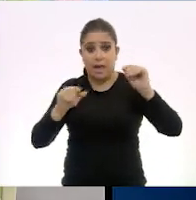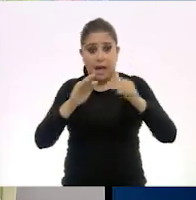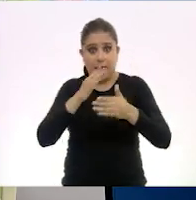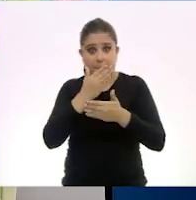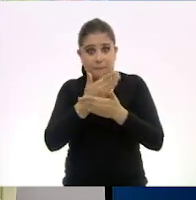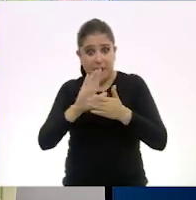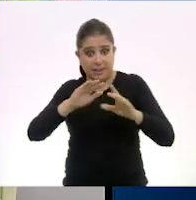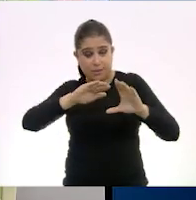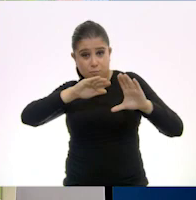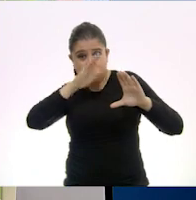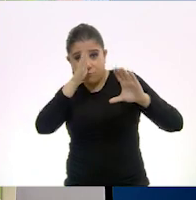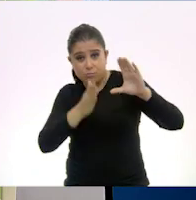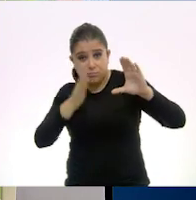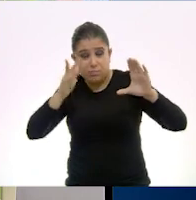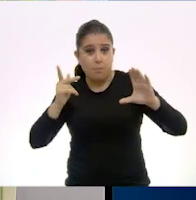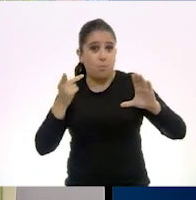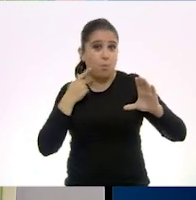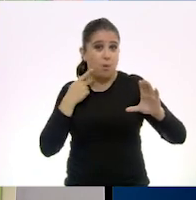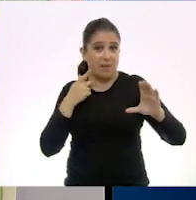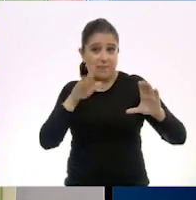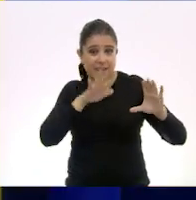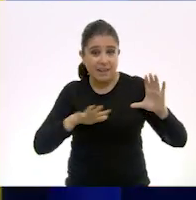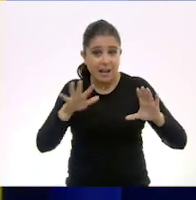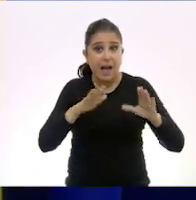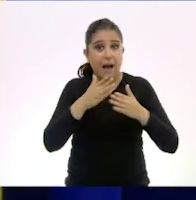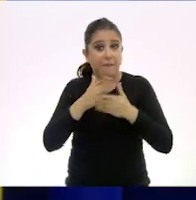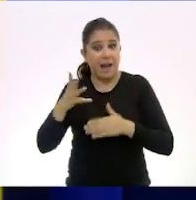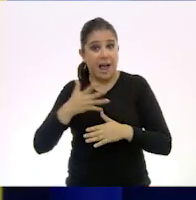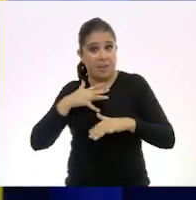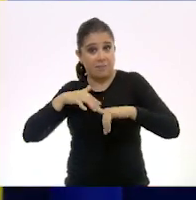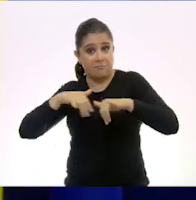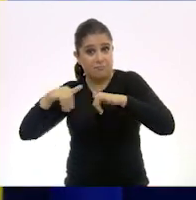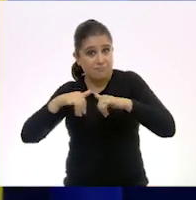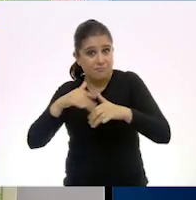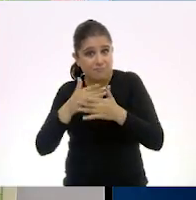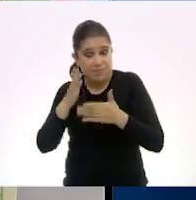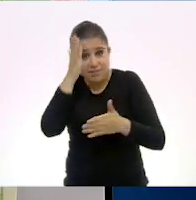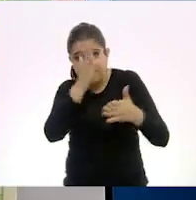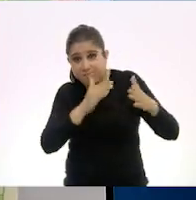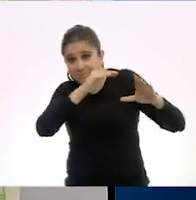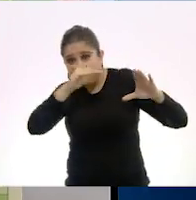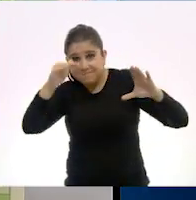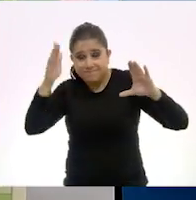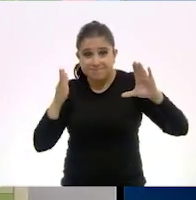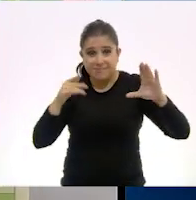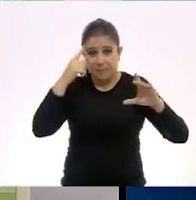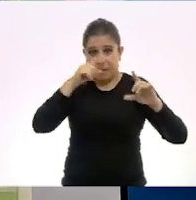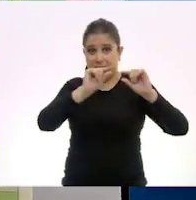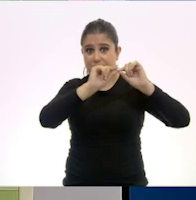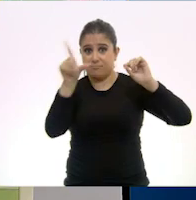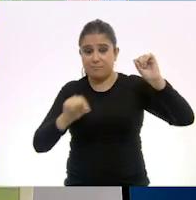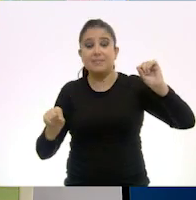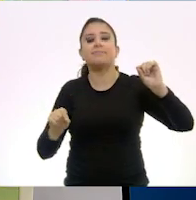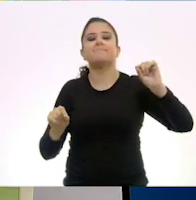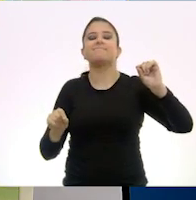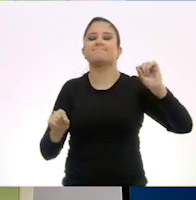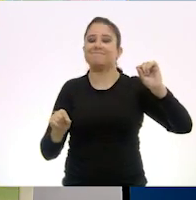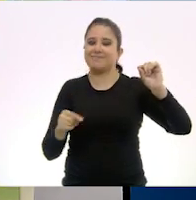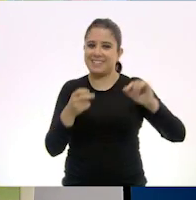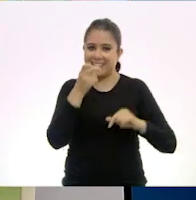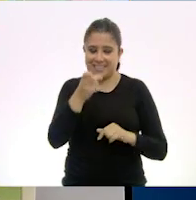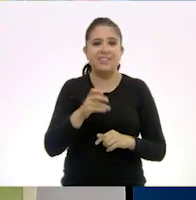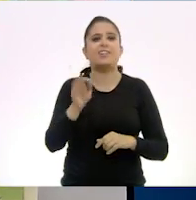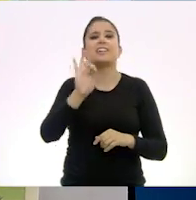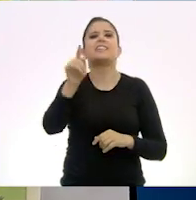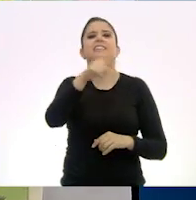México, existe otra forma en la que se divide nuestro país. Así es. Qué interesante, pero antes, ¿qué le parece si